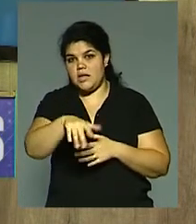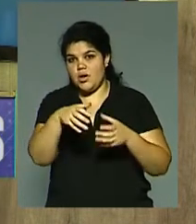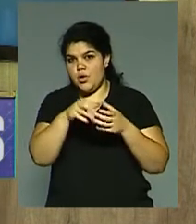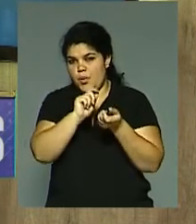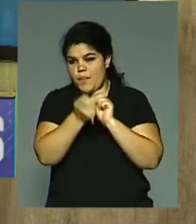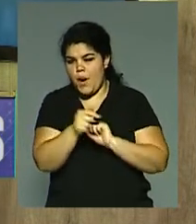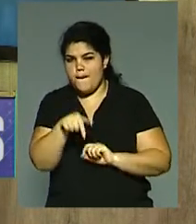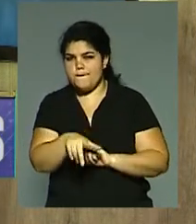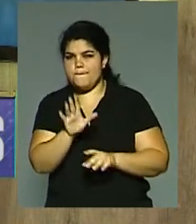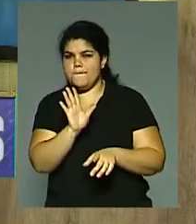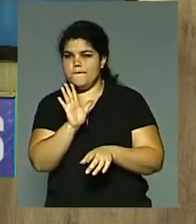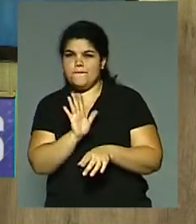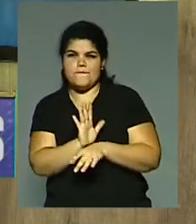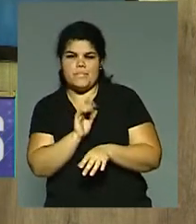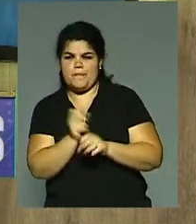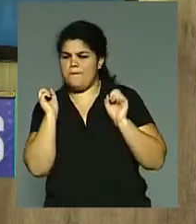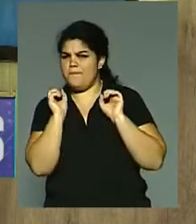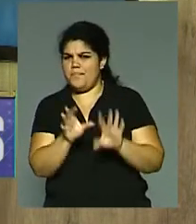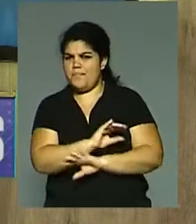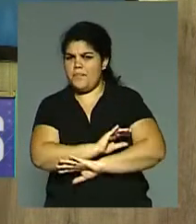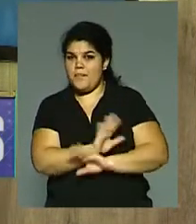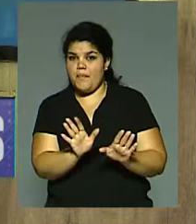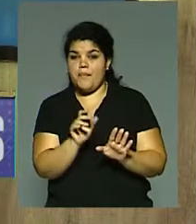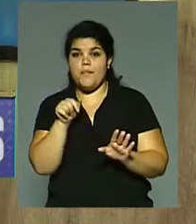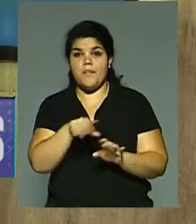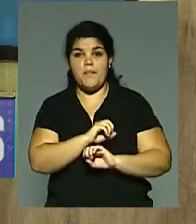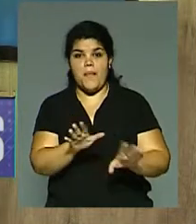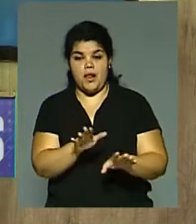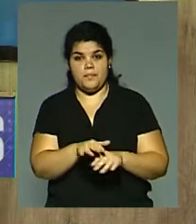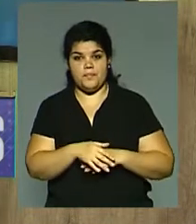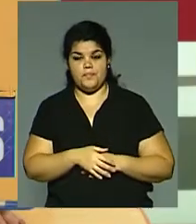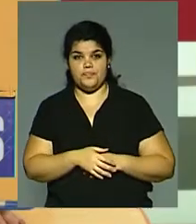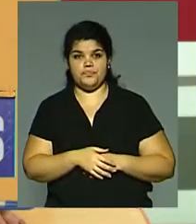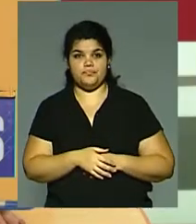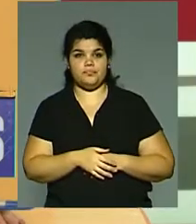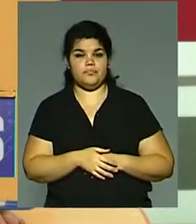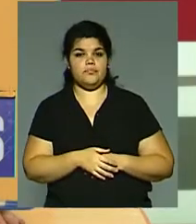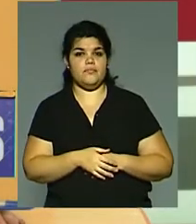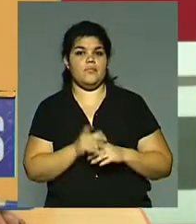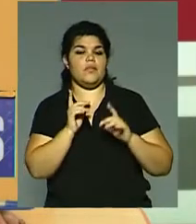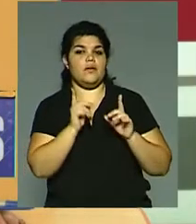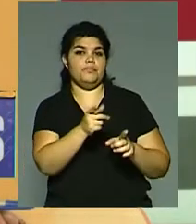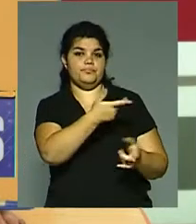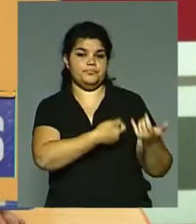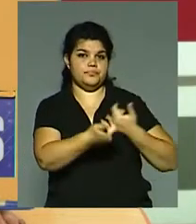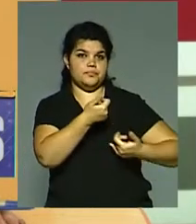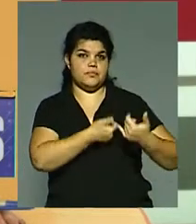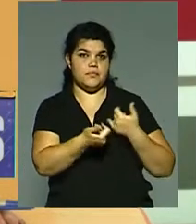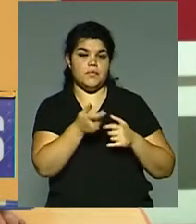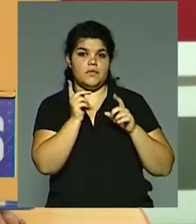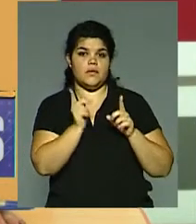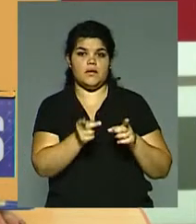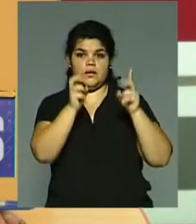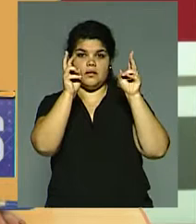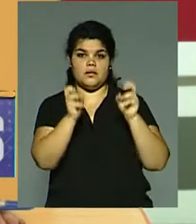señal de mal agüero dentro de las elecciones provinciales, sobre todo las que están desdobladas. Tal cual. Bueno, lo decías vos, ¿no? De alguna manera el tema